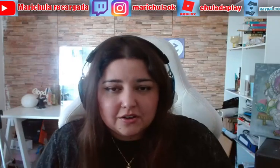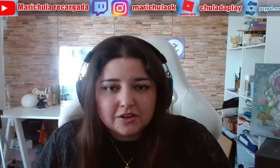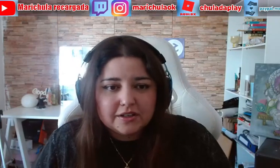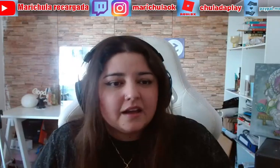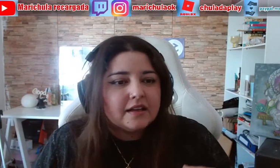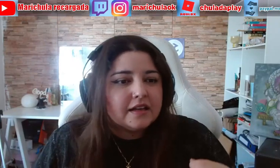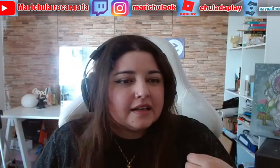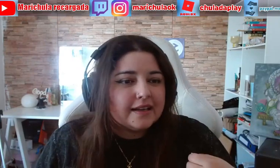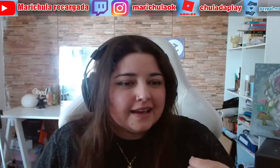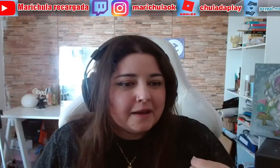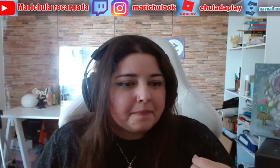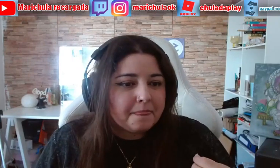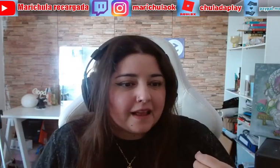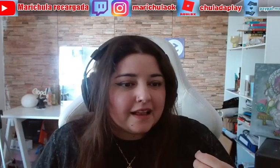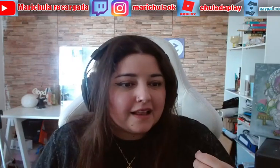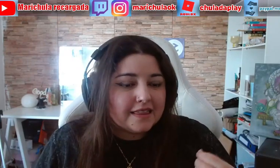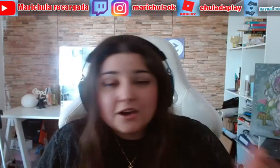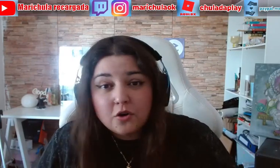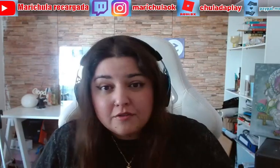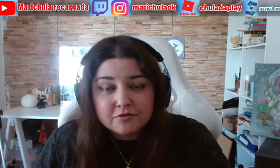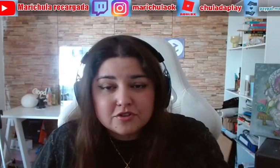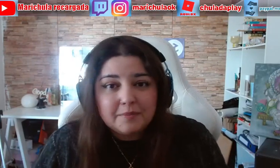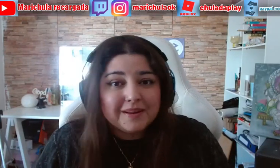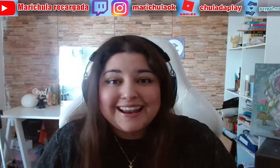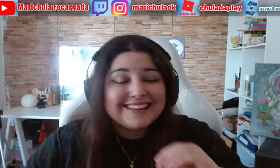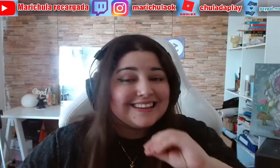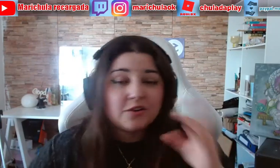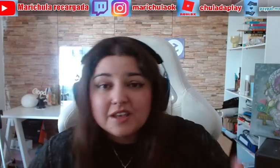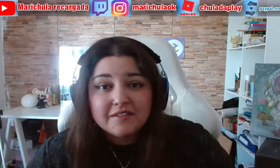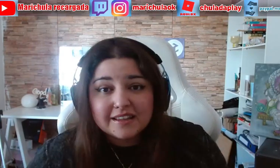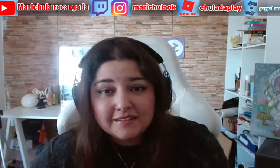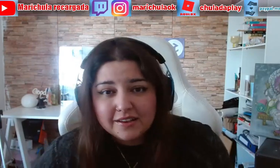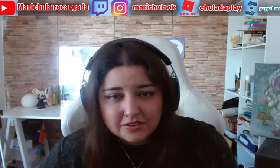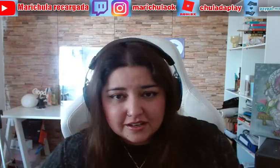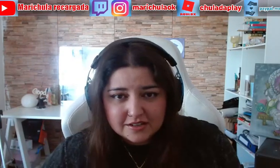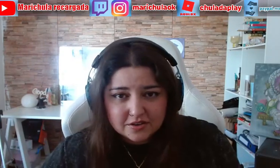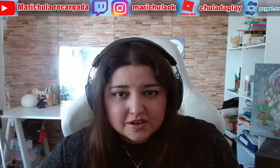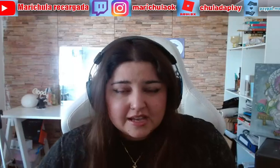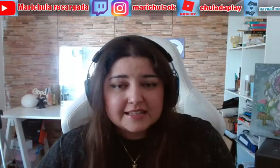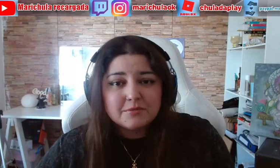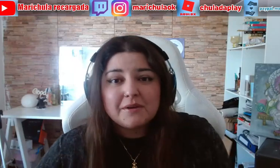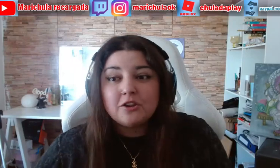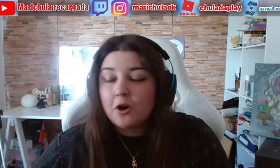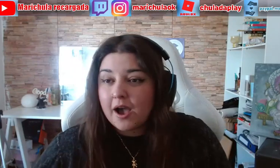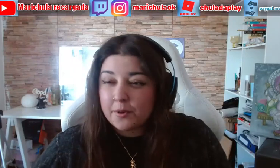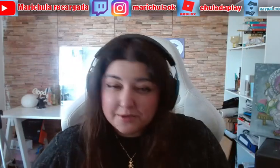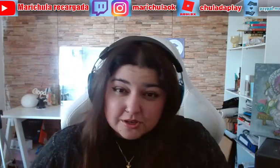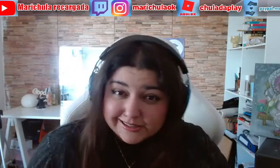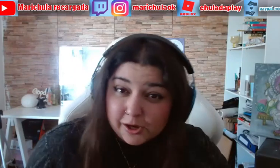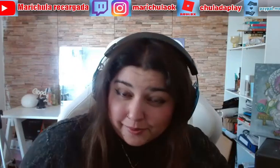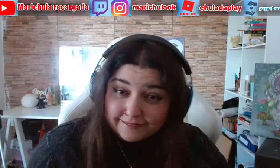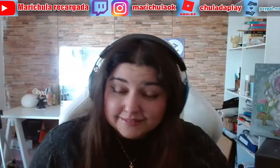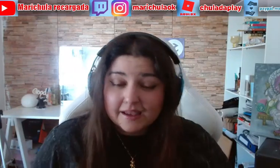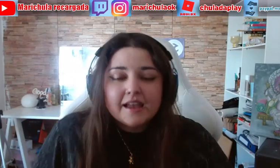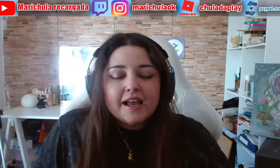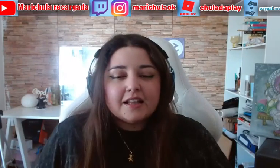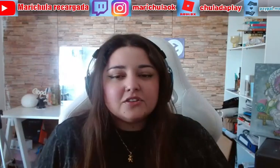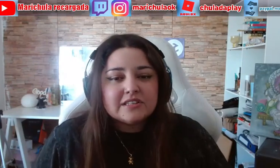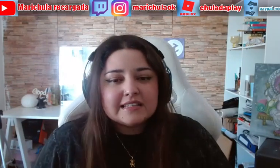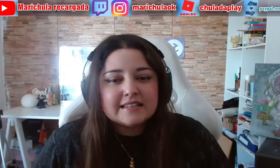toros en Colonia que dejó de funcionar porque la gente no iba y estaba en contra de eso. Estamos hablando comienzo del siglo